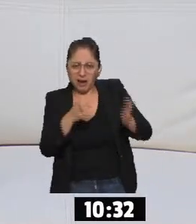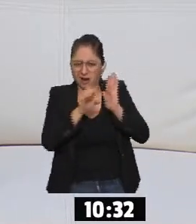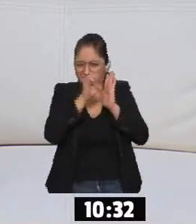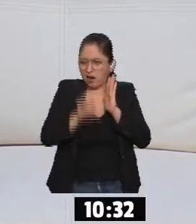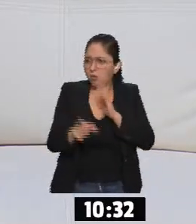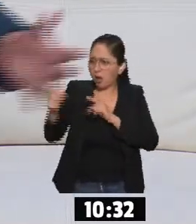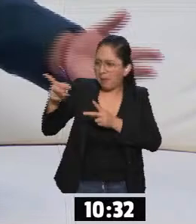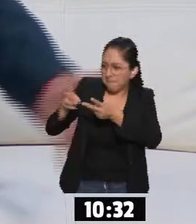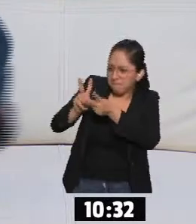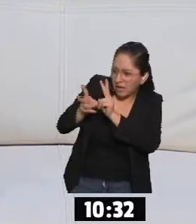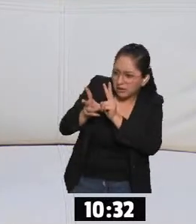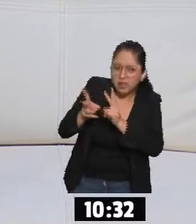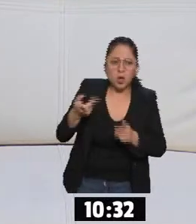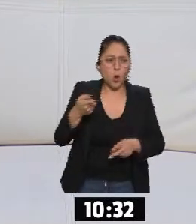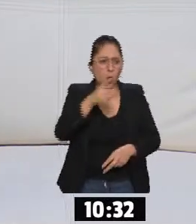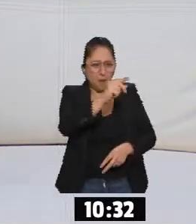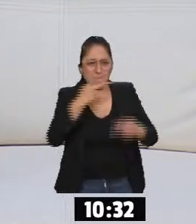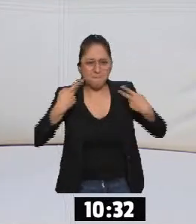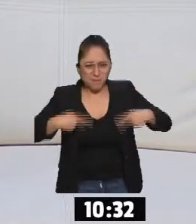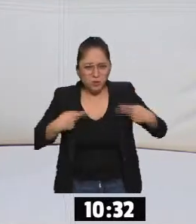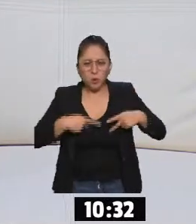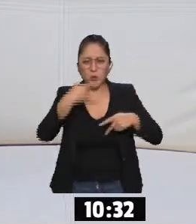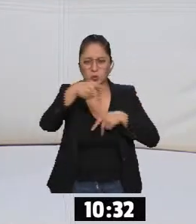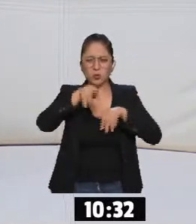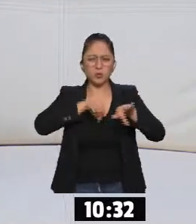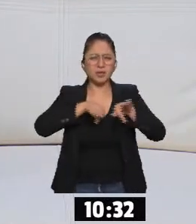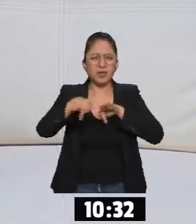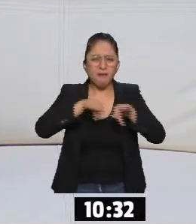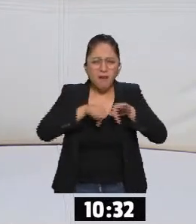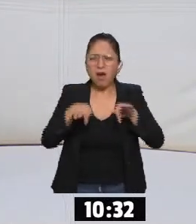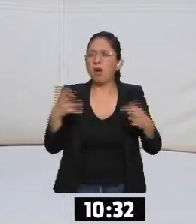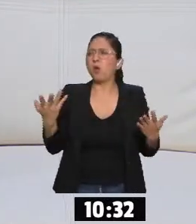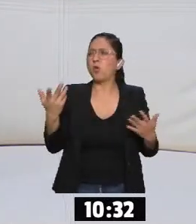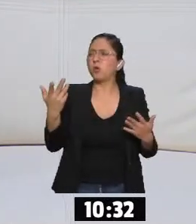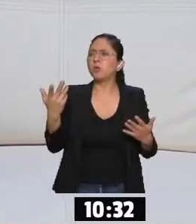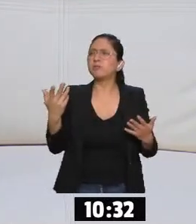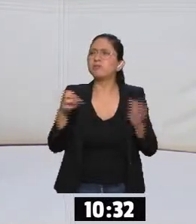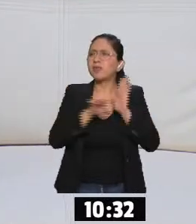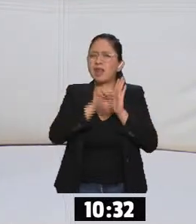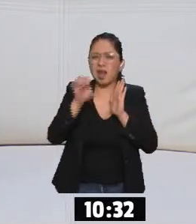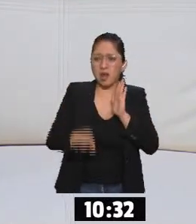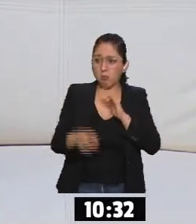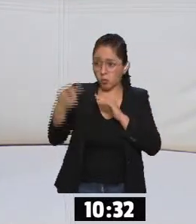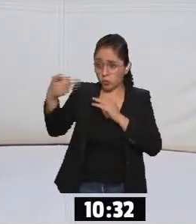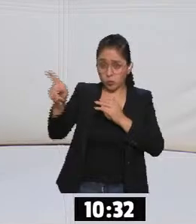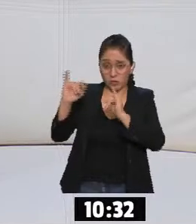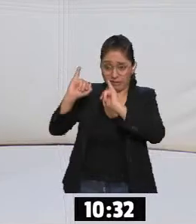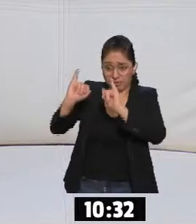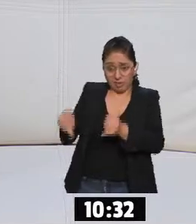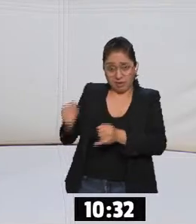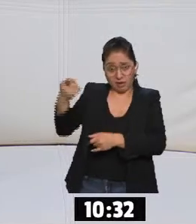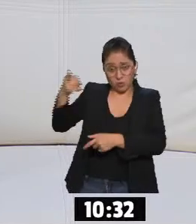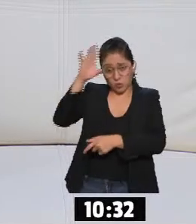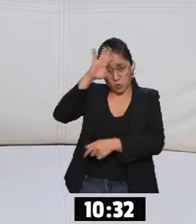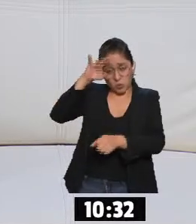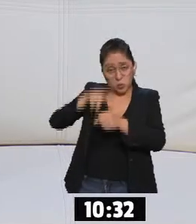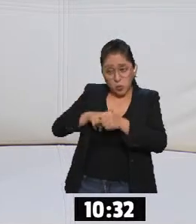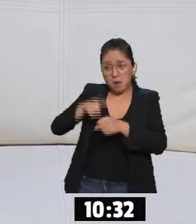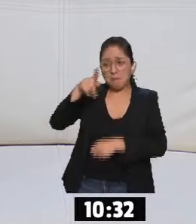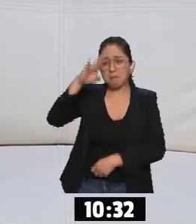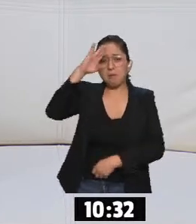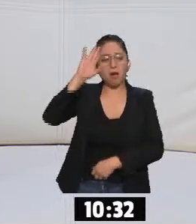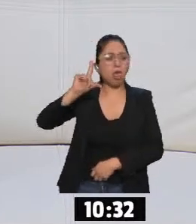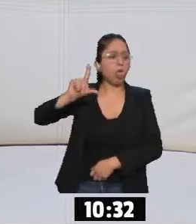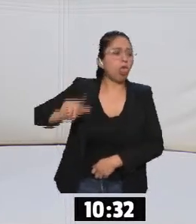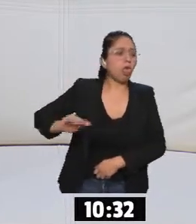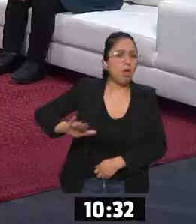persona de enfrente en tu trabajo tenga otra identidad cultural, pues va a valer menos o otro va a valer color